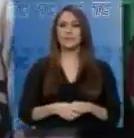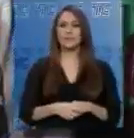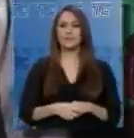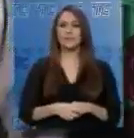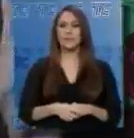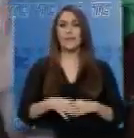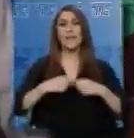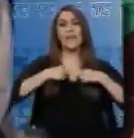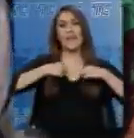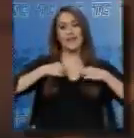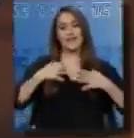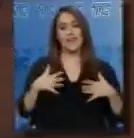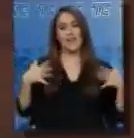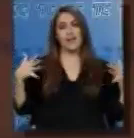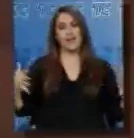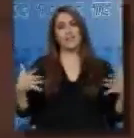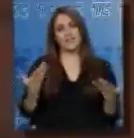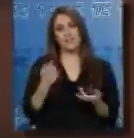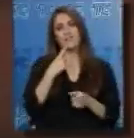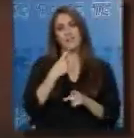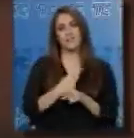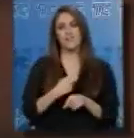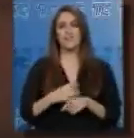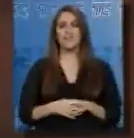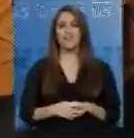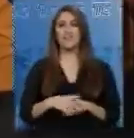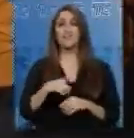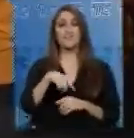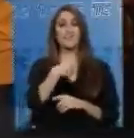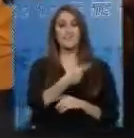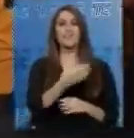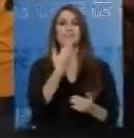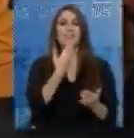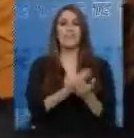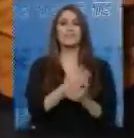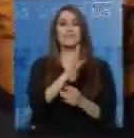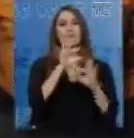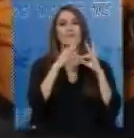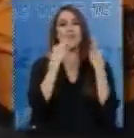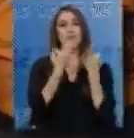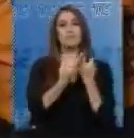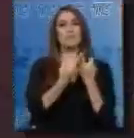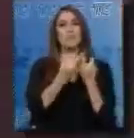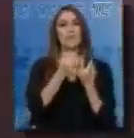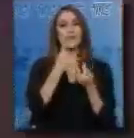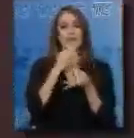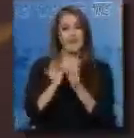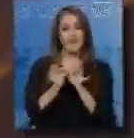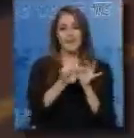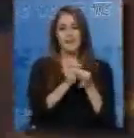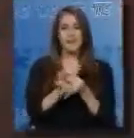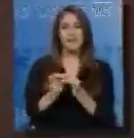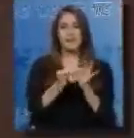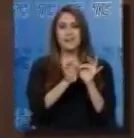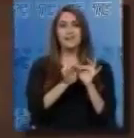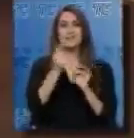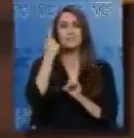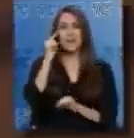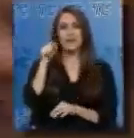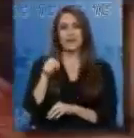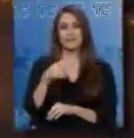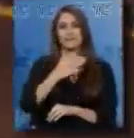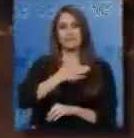una camiseta grande. Brian Guaña, en cambio, agradeció a su familia por el coche que confeccionaron especialmente para